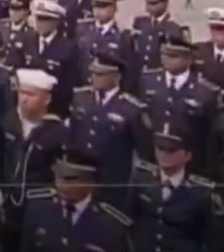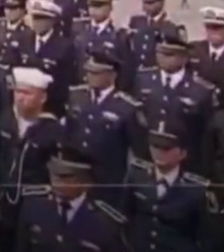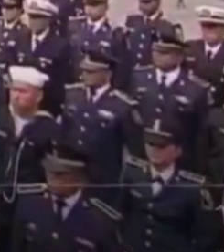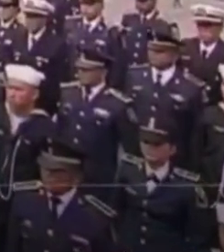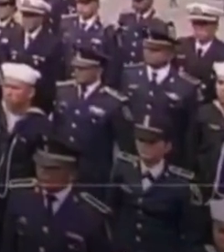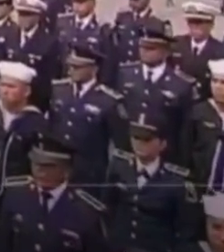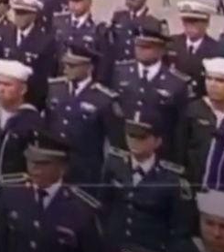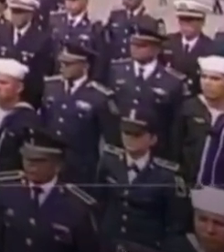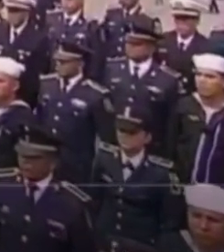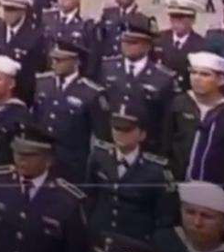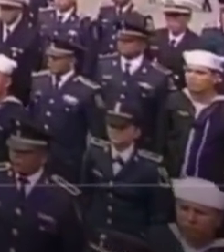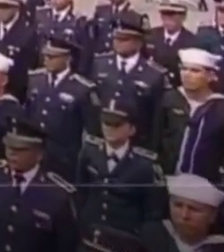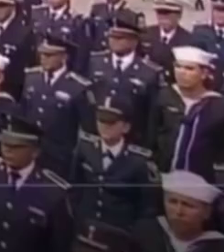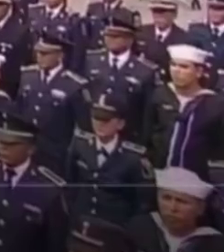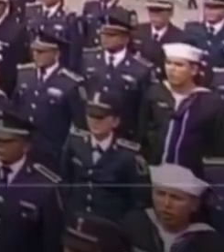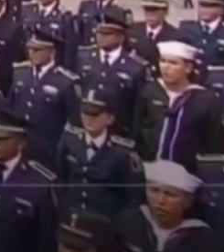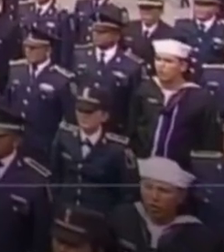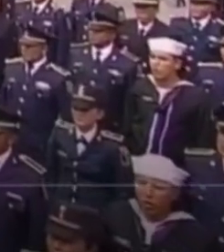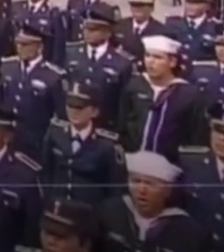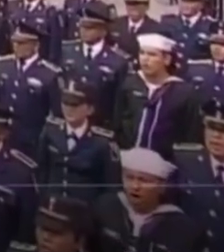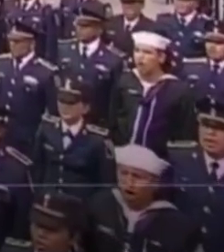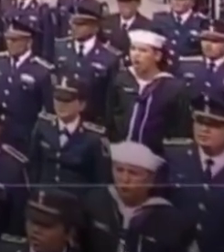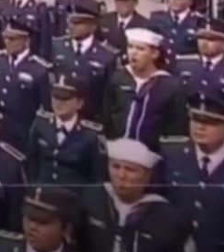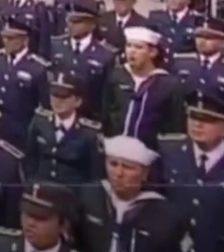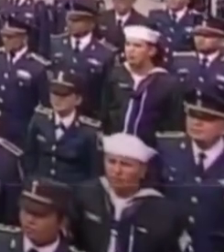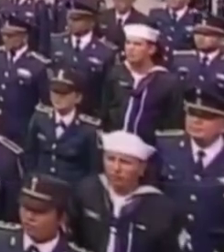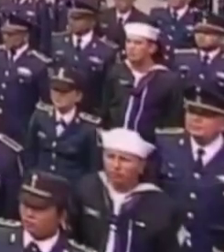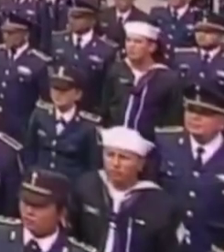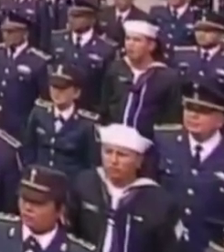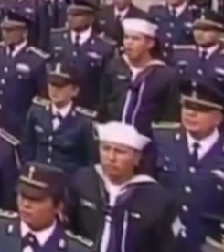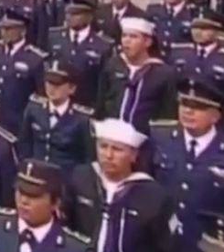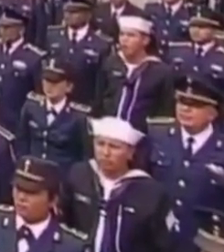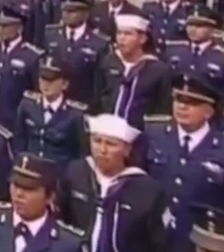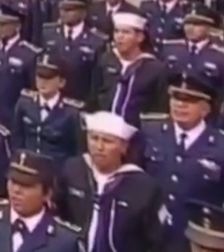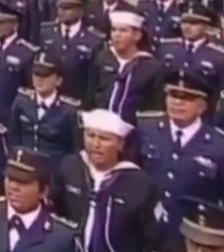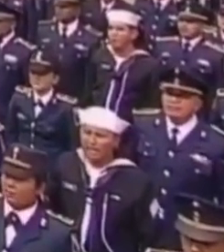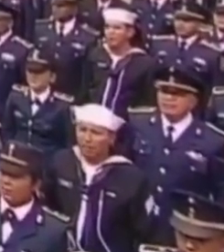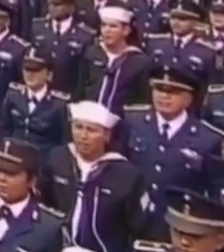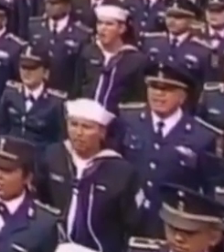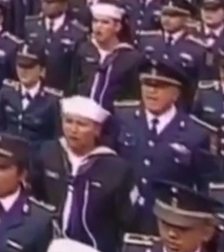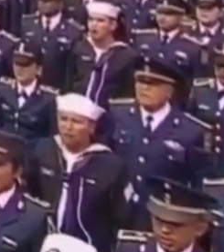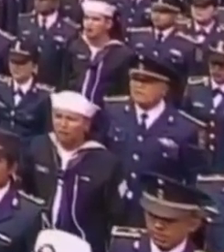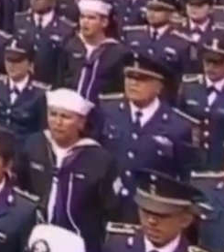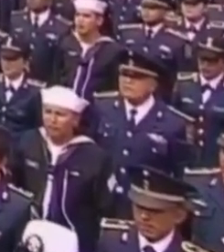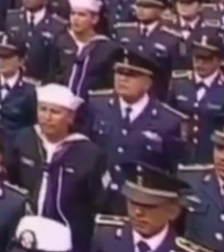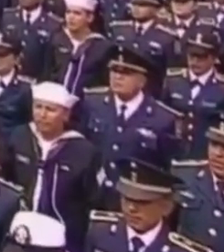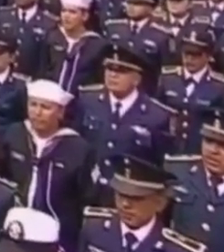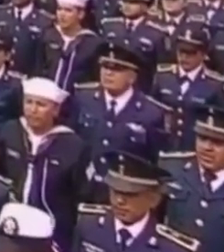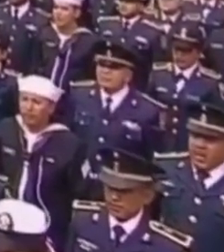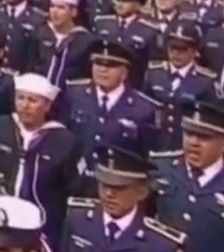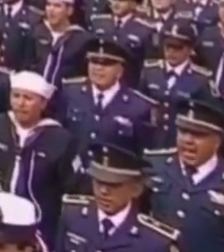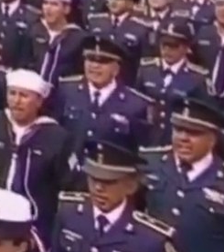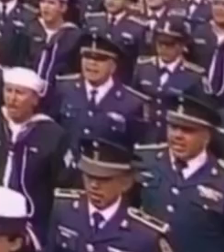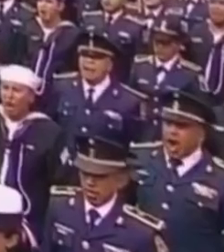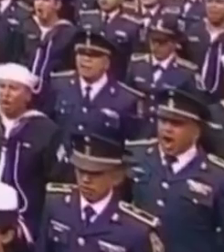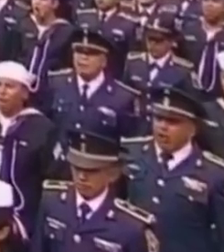Ah, esa sí es ahí. Sí, esa sí es ahí, mire. En la plaza. En la plaza.